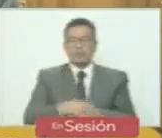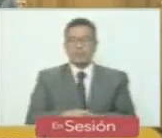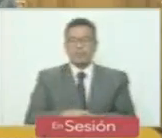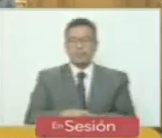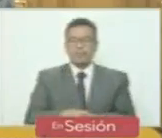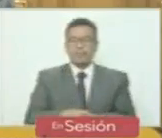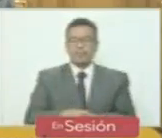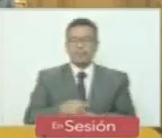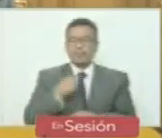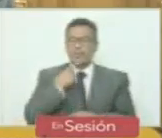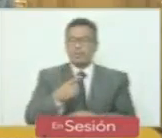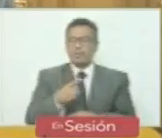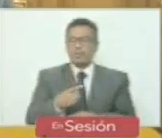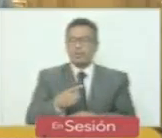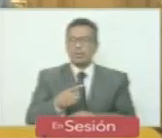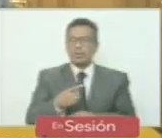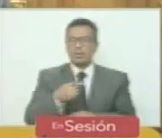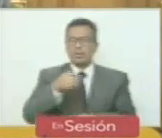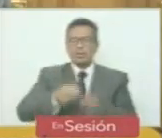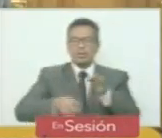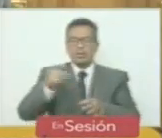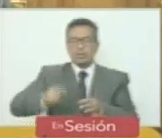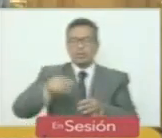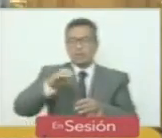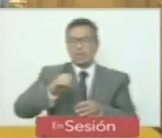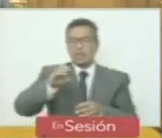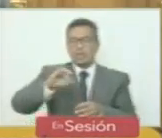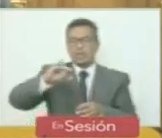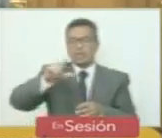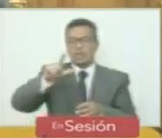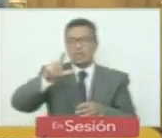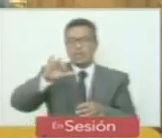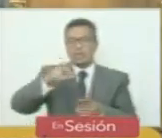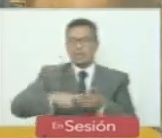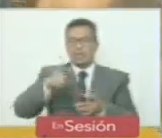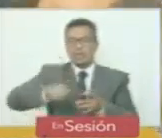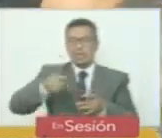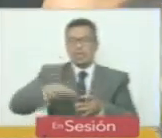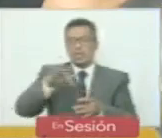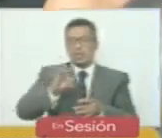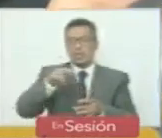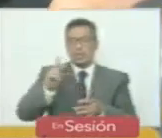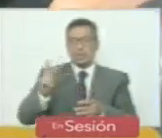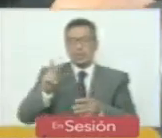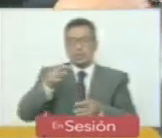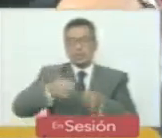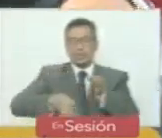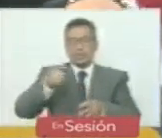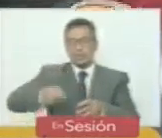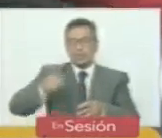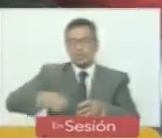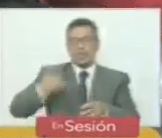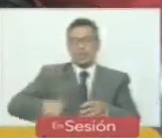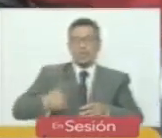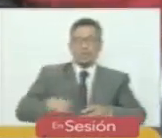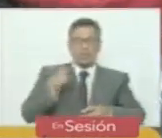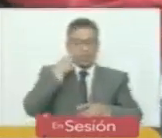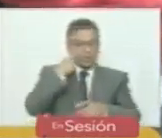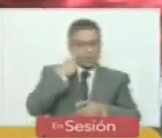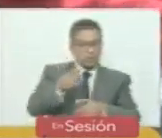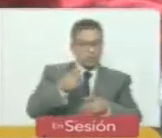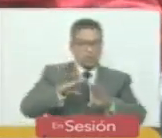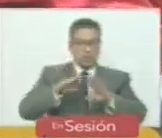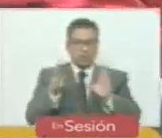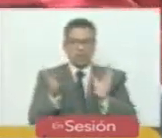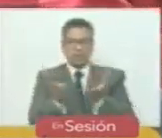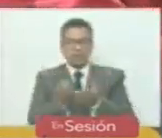y decirle expresamente a la ciudadana fiscal Cecilia Cardona y al señor juez Federico Villena de la Justicia Argentina que están siendo observados por el mundo,